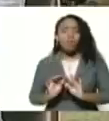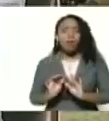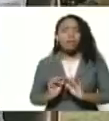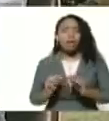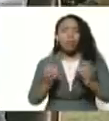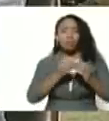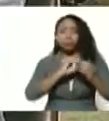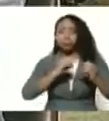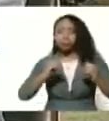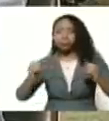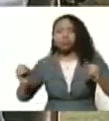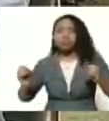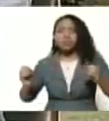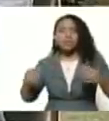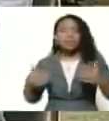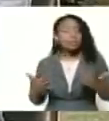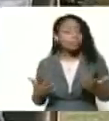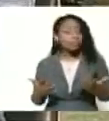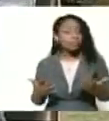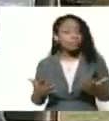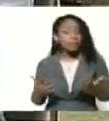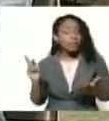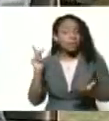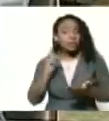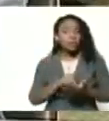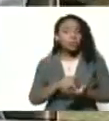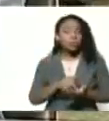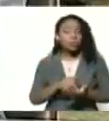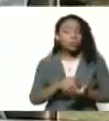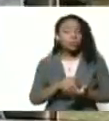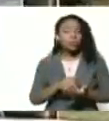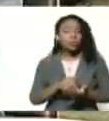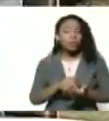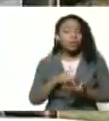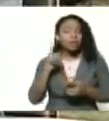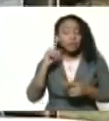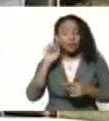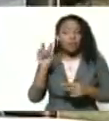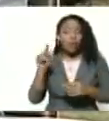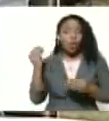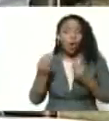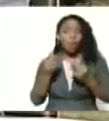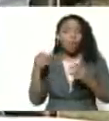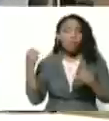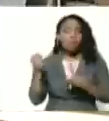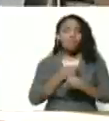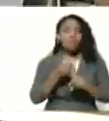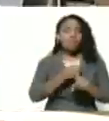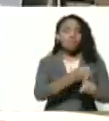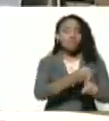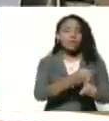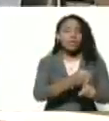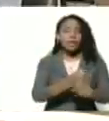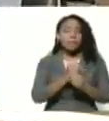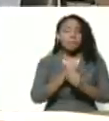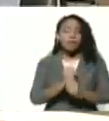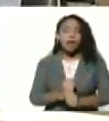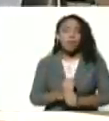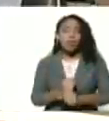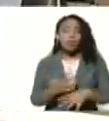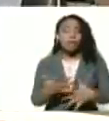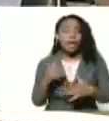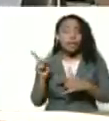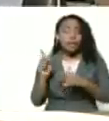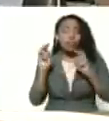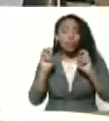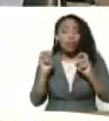la organización, que con la llegada de la pandemia se vio golpeado efectivamente, y que esperamos que en